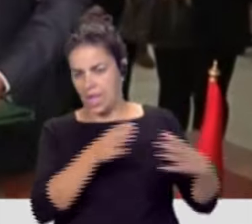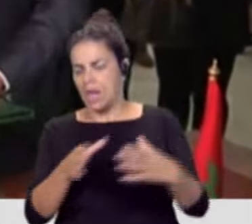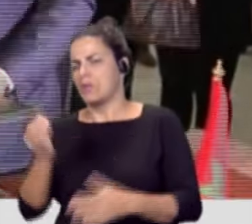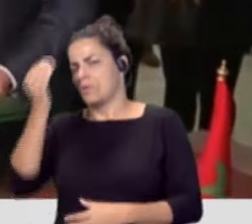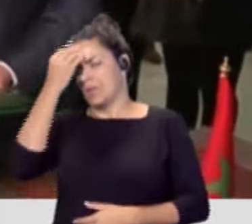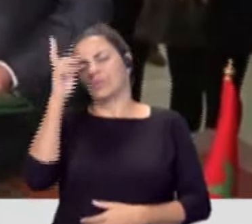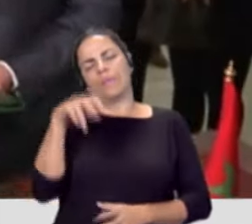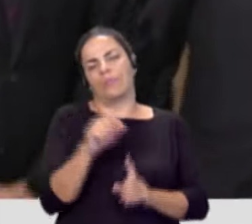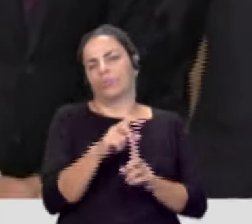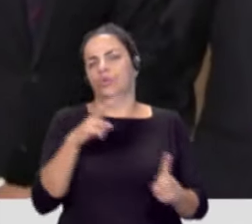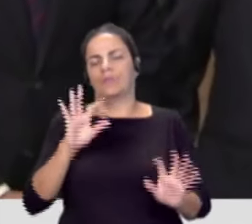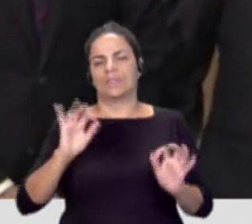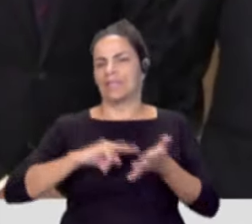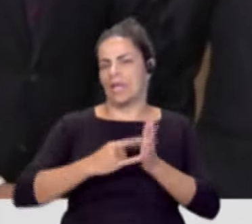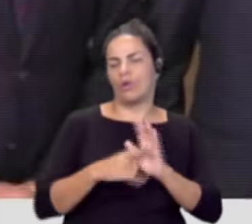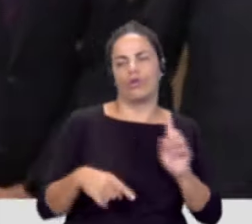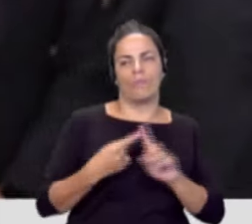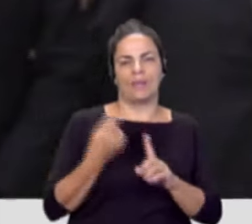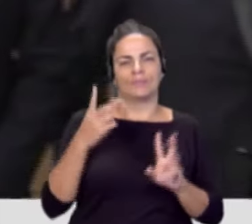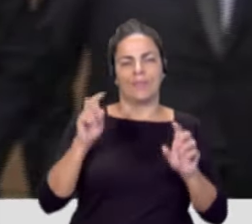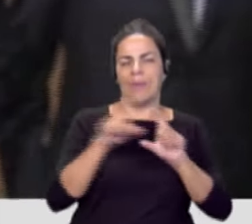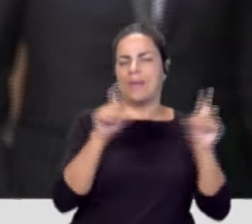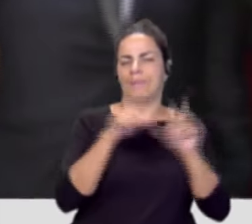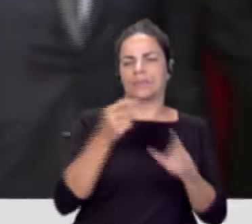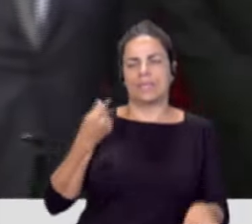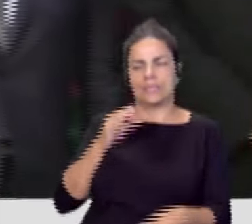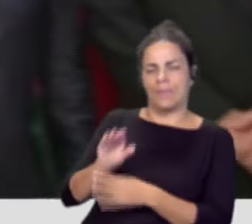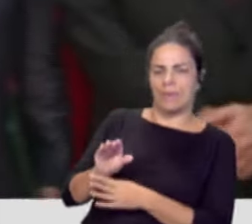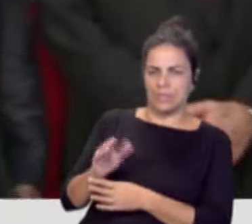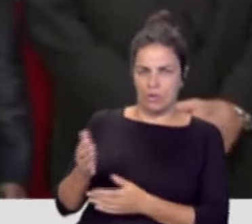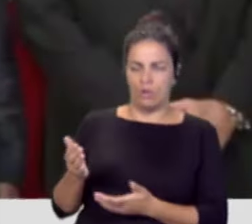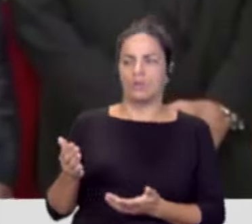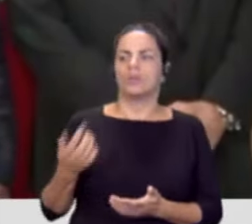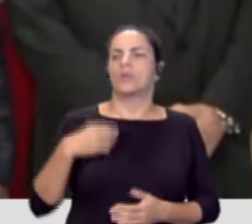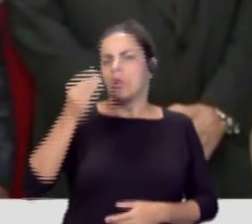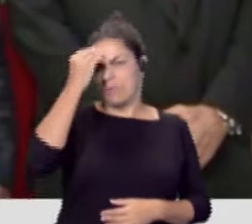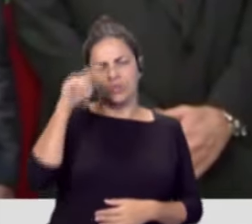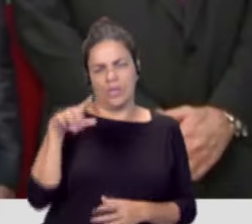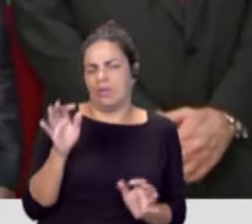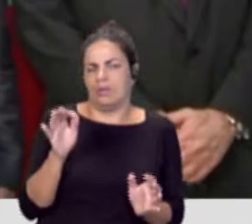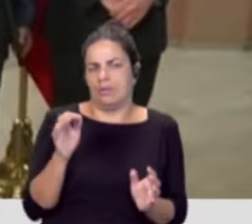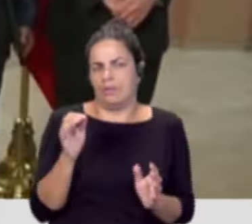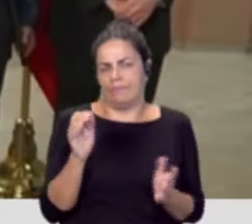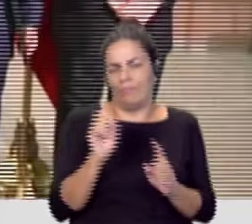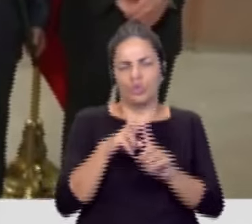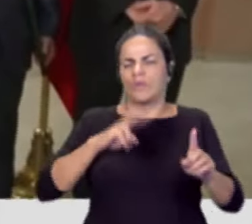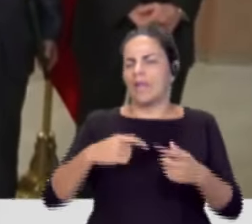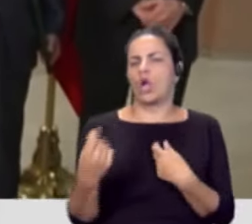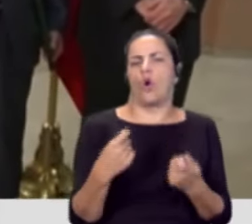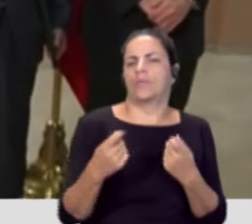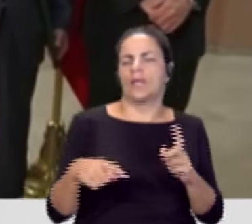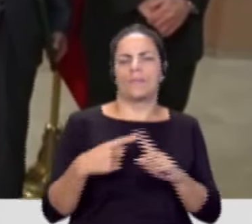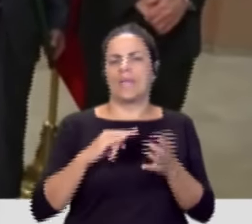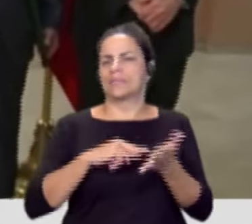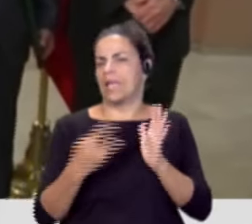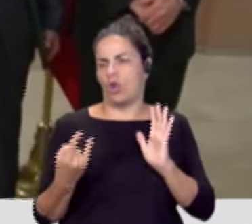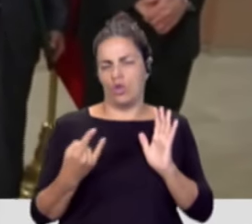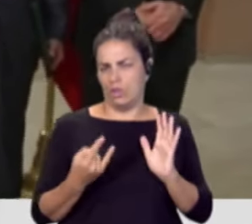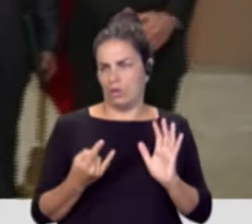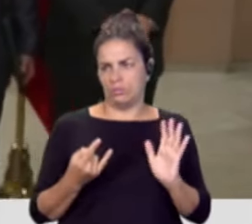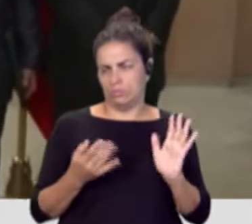de tecnológico, de inversión de empresas. Sí. Entiendo que hay un matiz comercial bastante evidente dentro de esta visita, comercial tecnológico y no exclusivamente